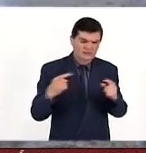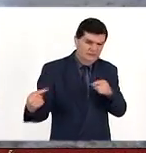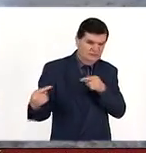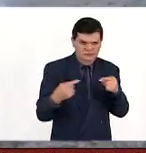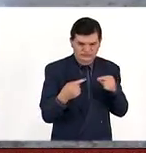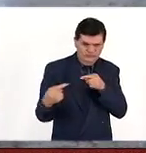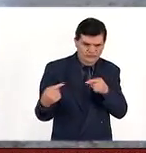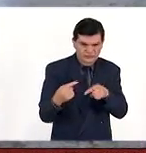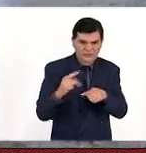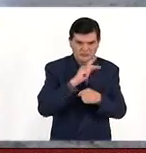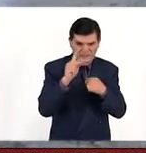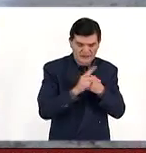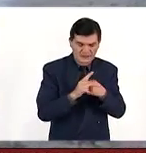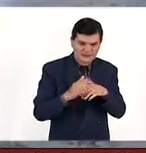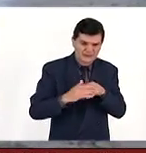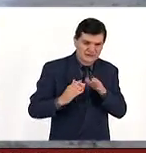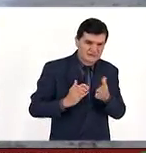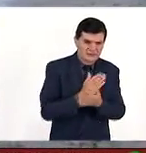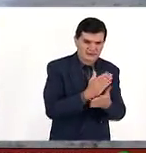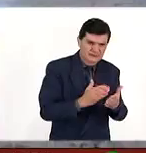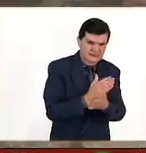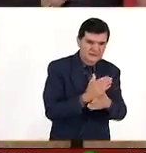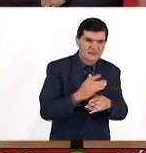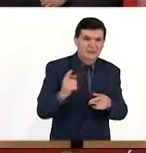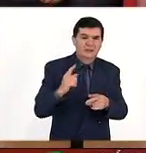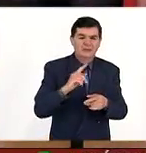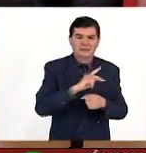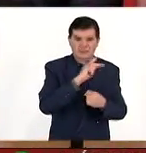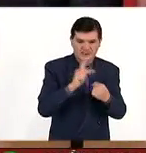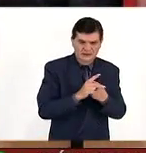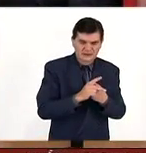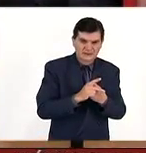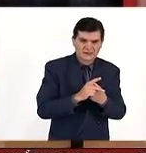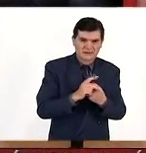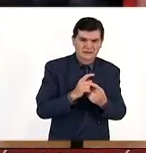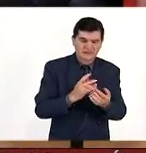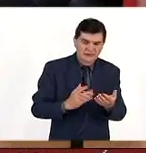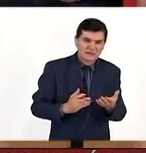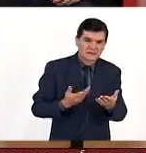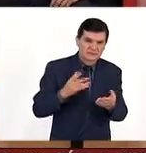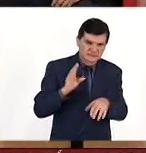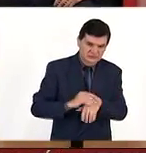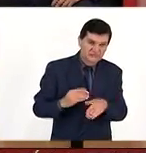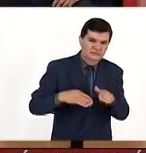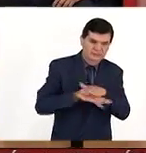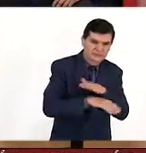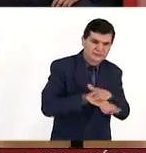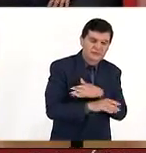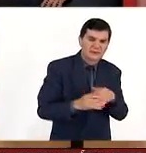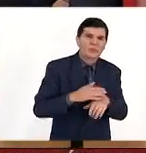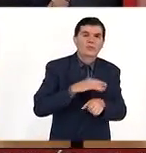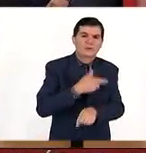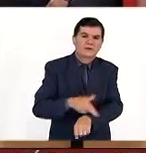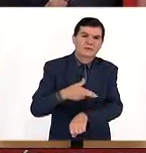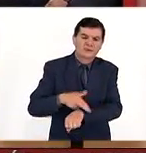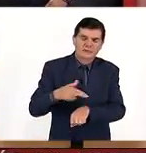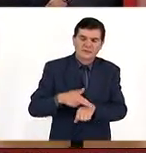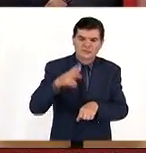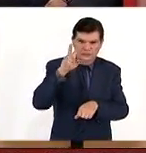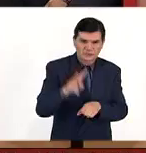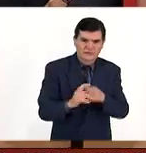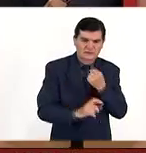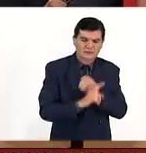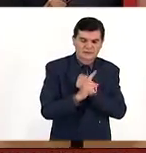están los países de tránsito y los países receptores se plantea así de abrera muy fácil pero cuáles son las soluciones para resolver realmente